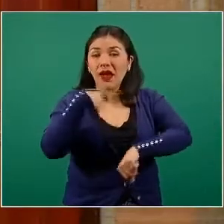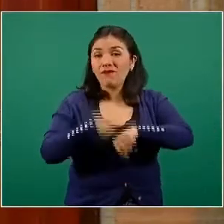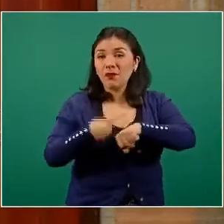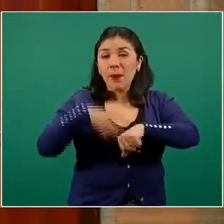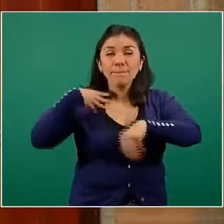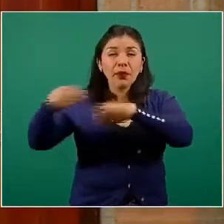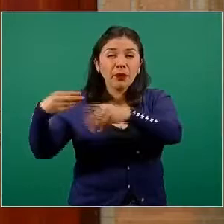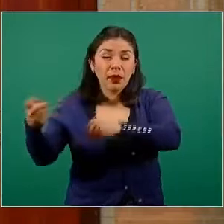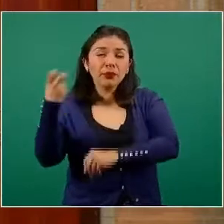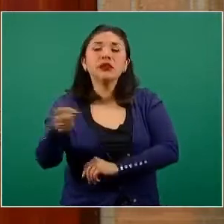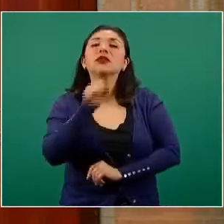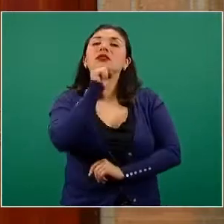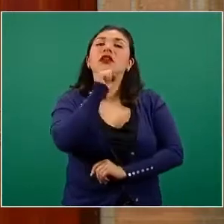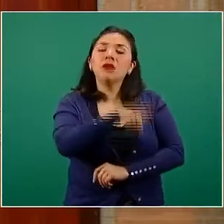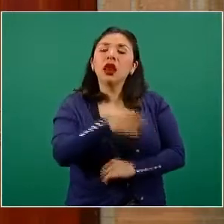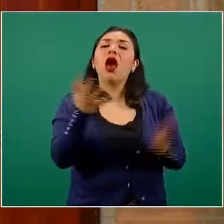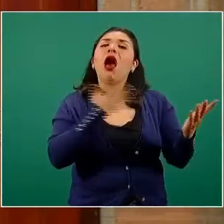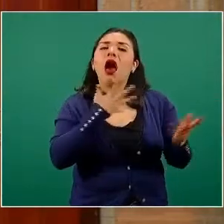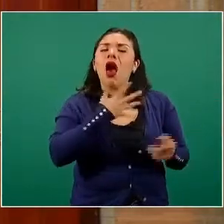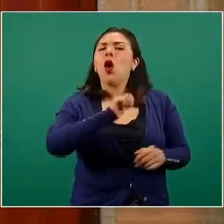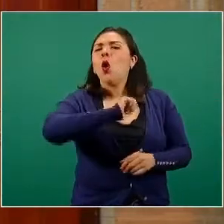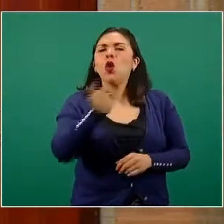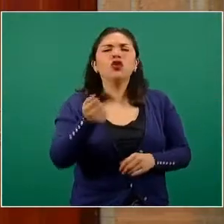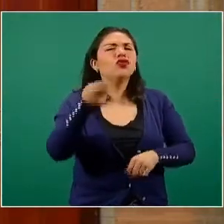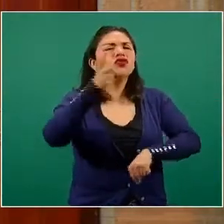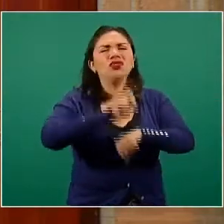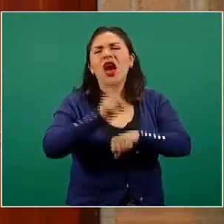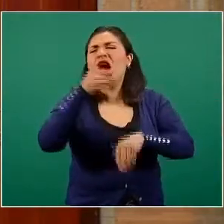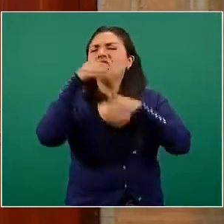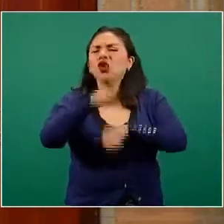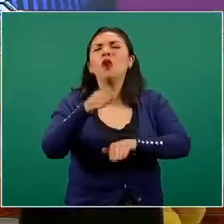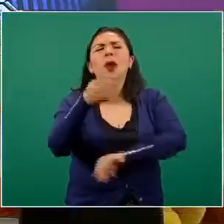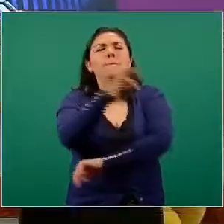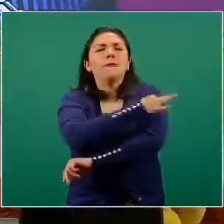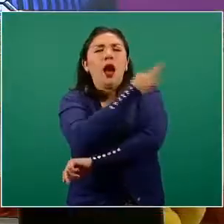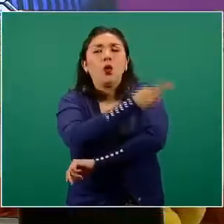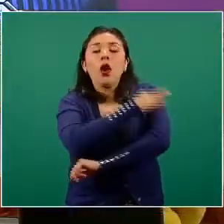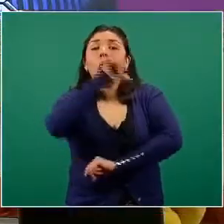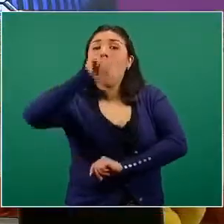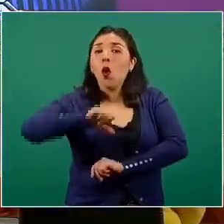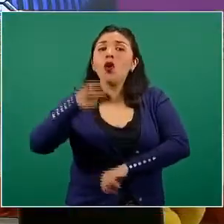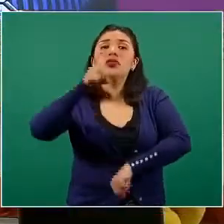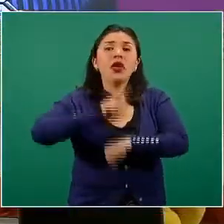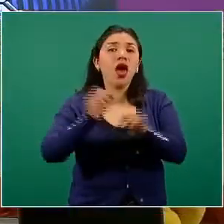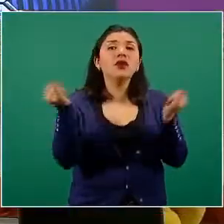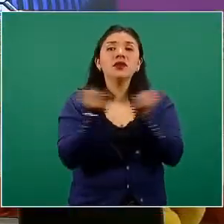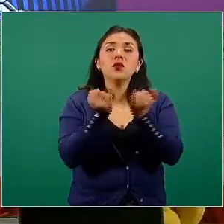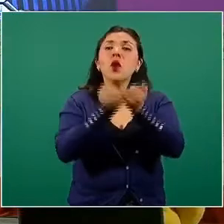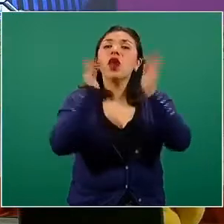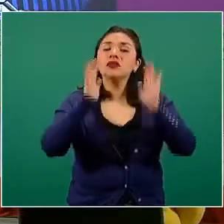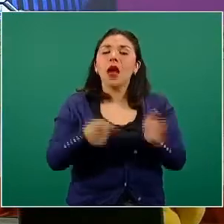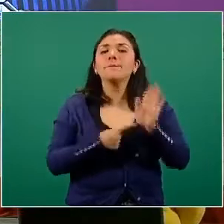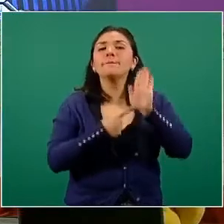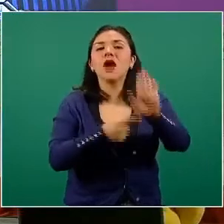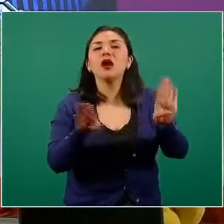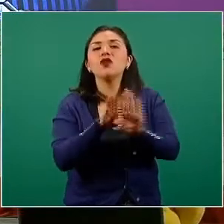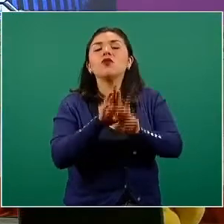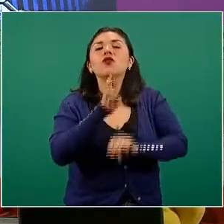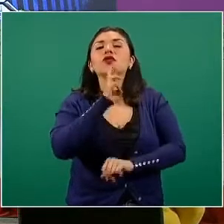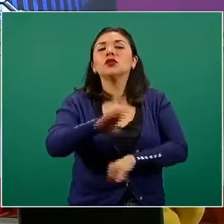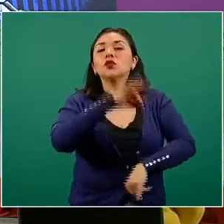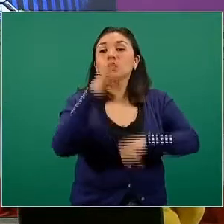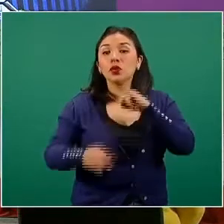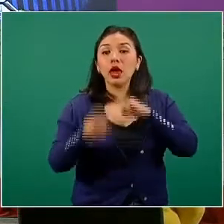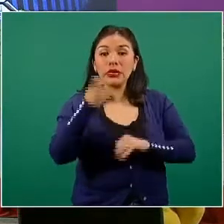pandemia, donde también hubo todo un evento sobre vacunación, y el día de hoy también ya se presentó el resultado final de